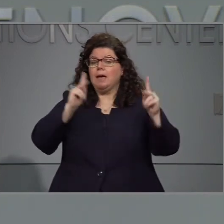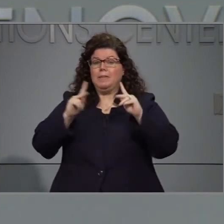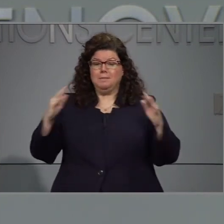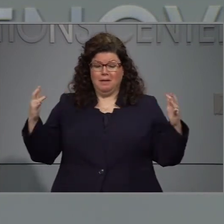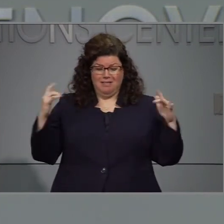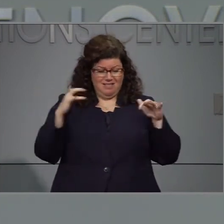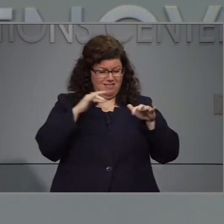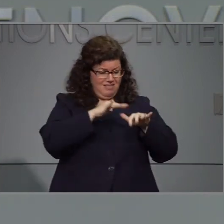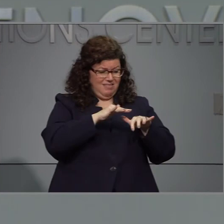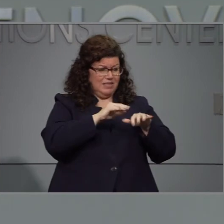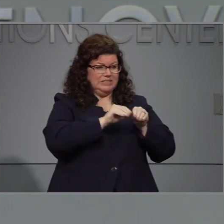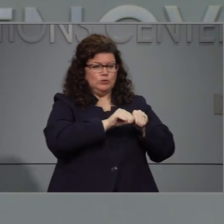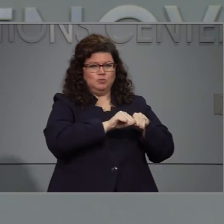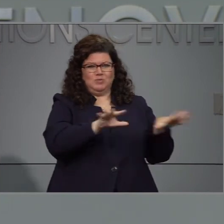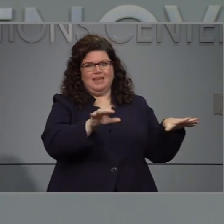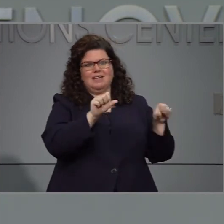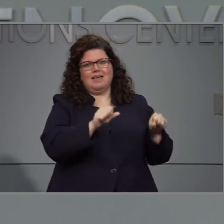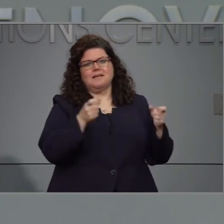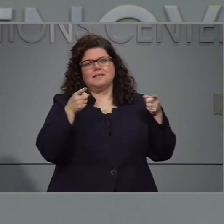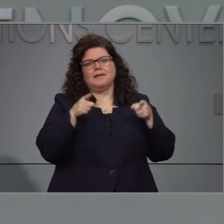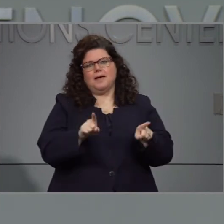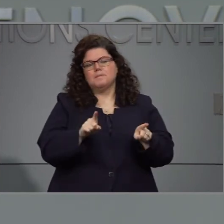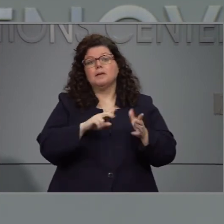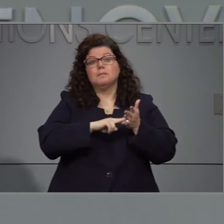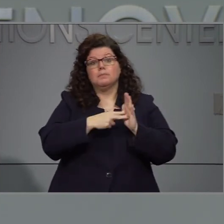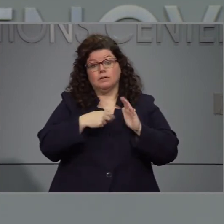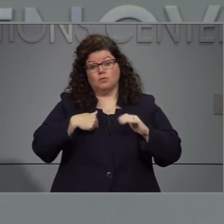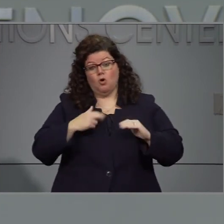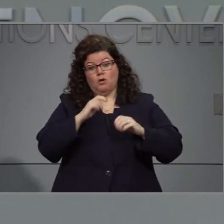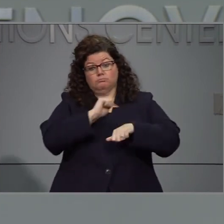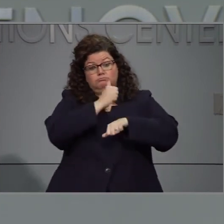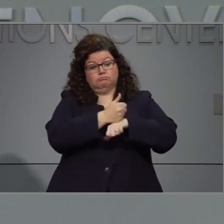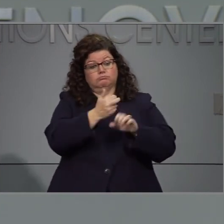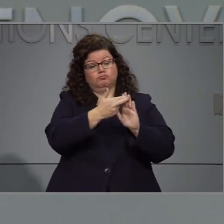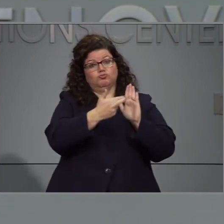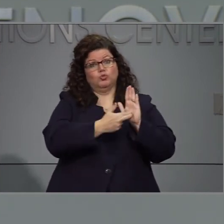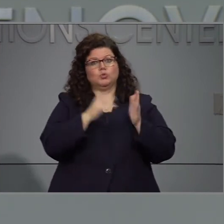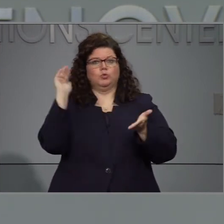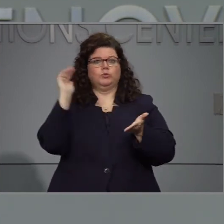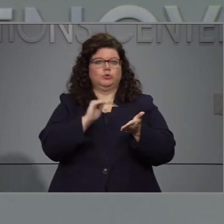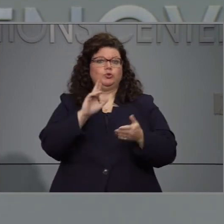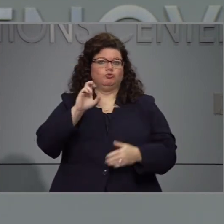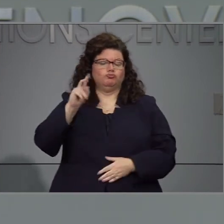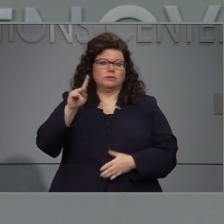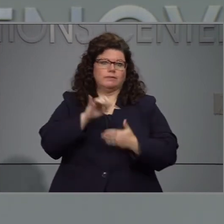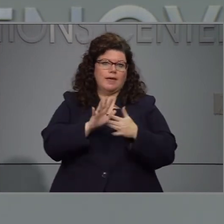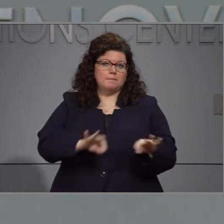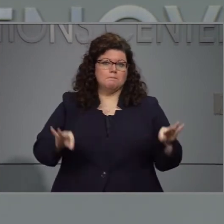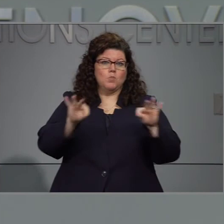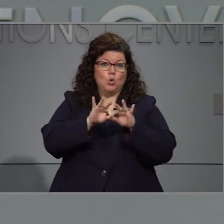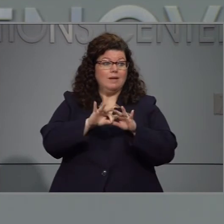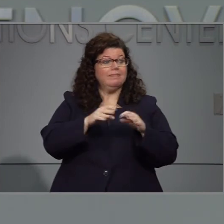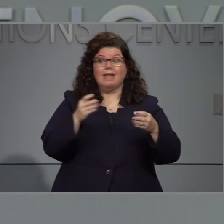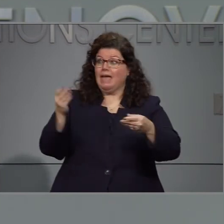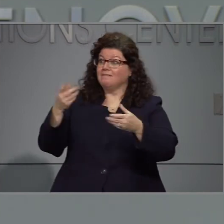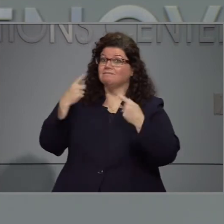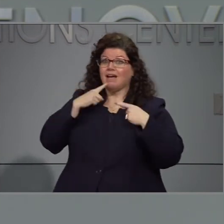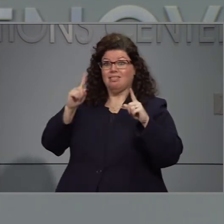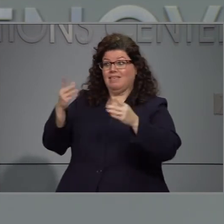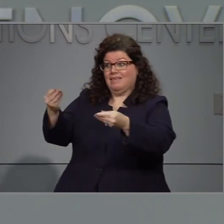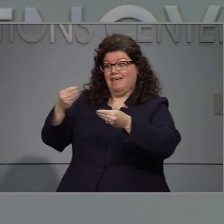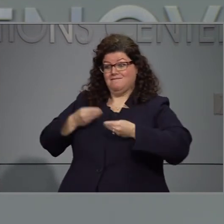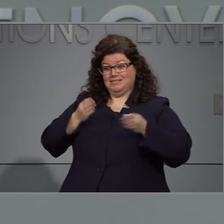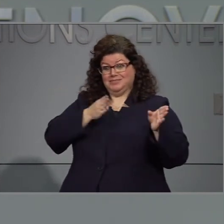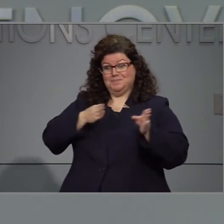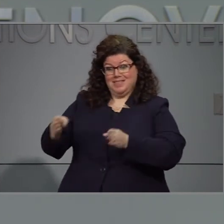tener reuniones masivas, tiene el riesgo de propagación, todos estos elementos de seguridad es para